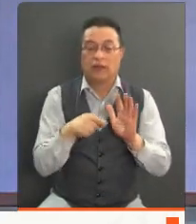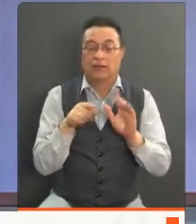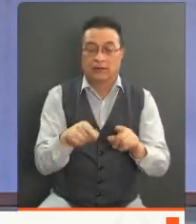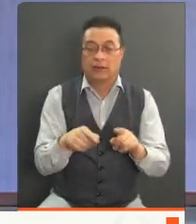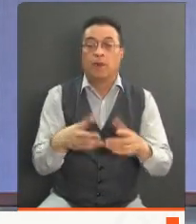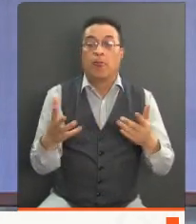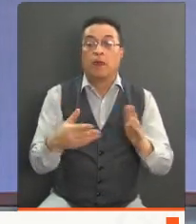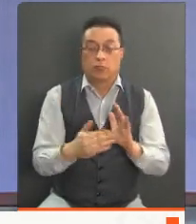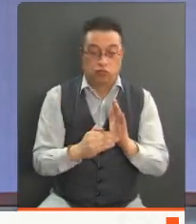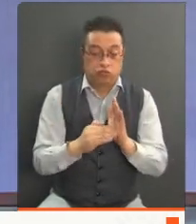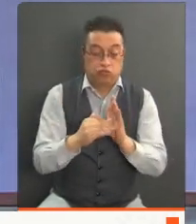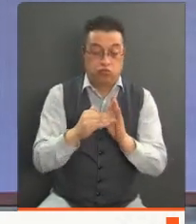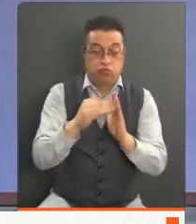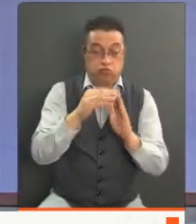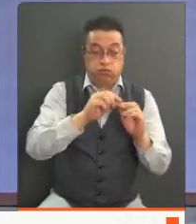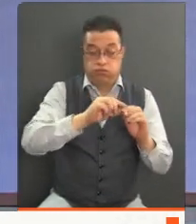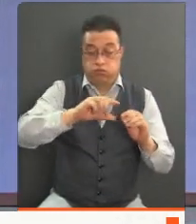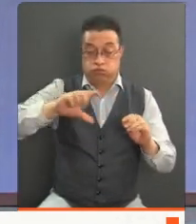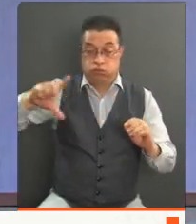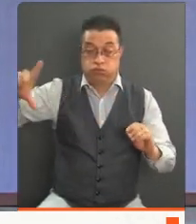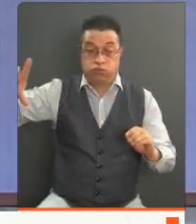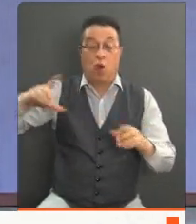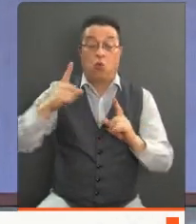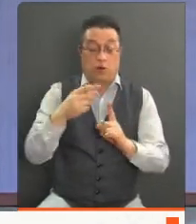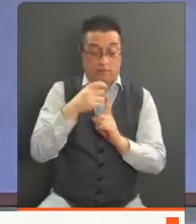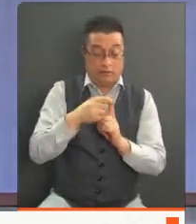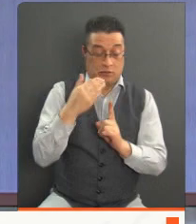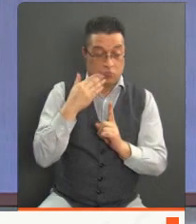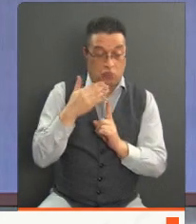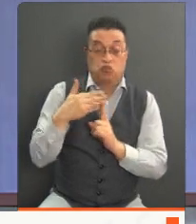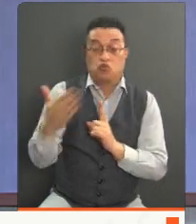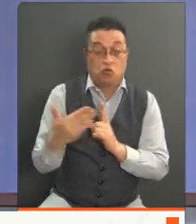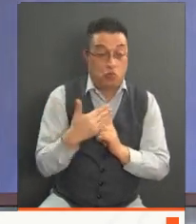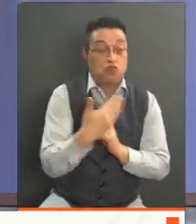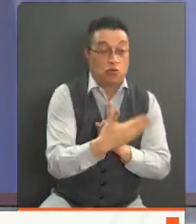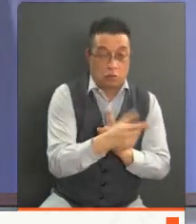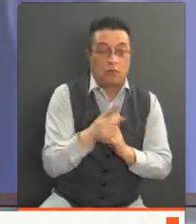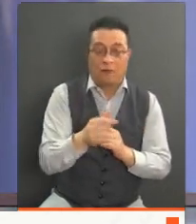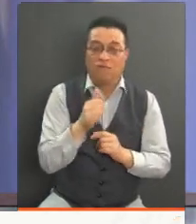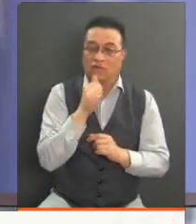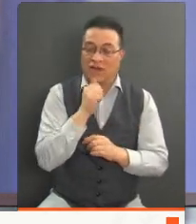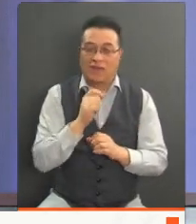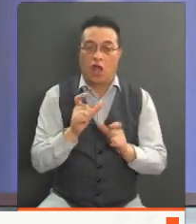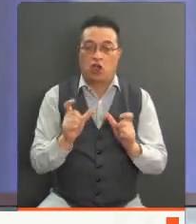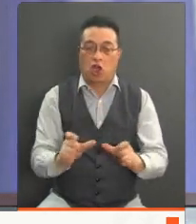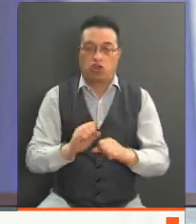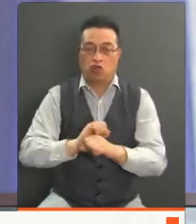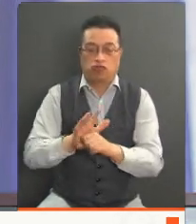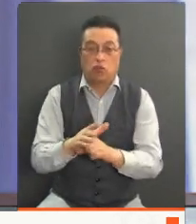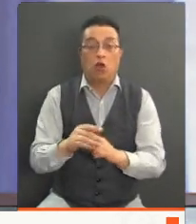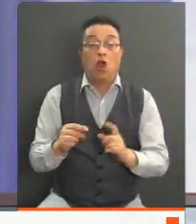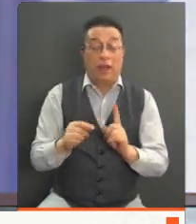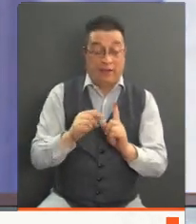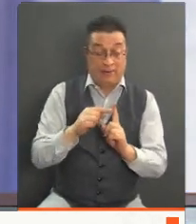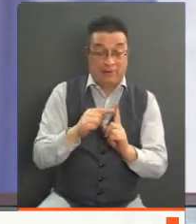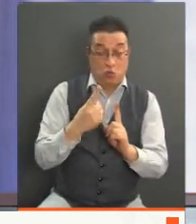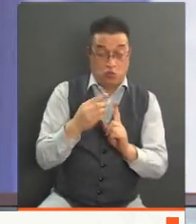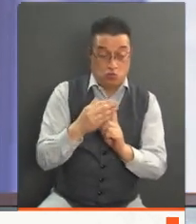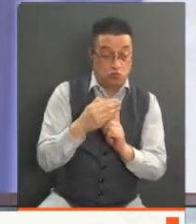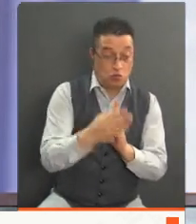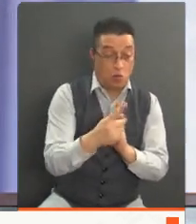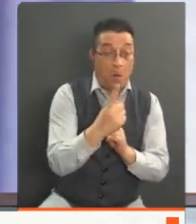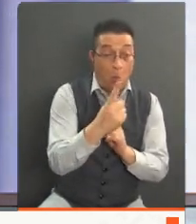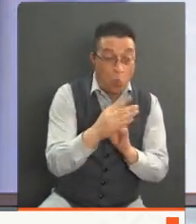muestra un aumento importante de leer como tú decías significa que la pandemia no está controlada cuando lr está sobre uno significa que está